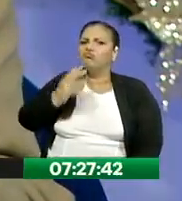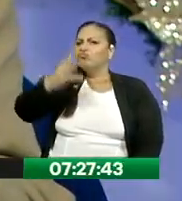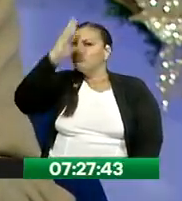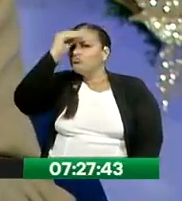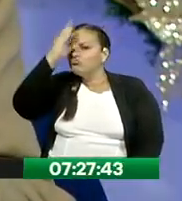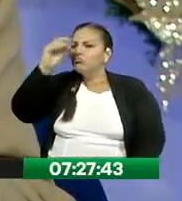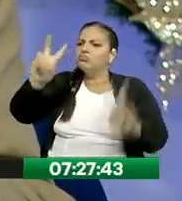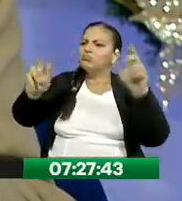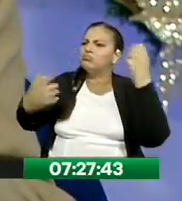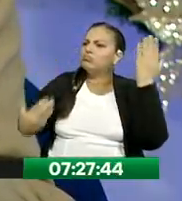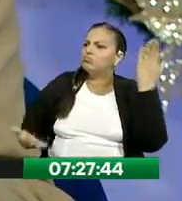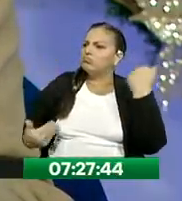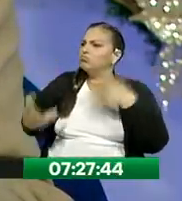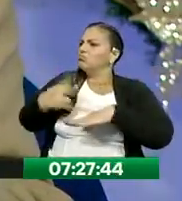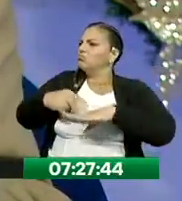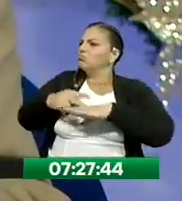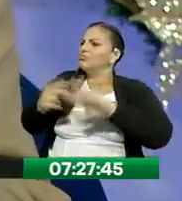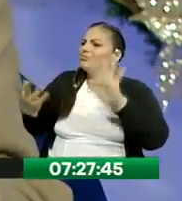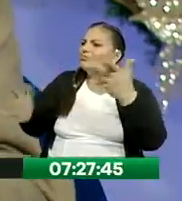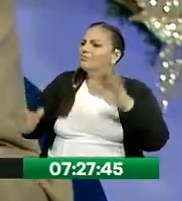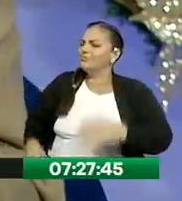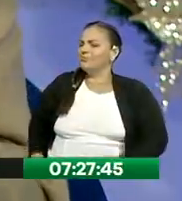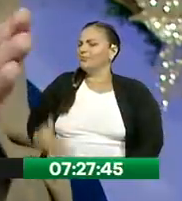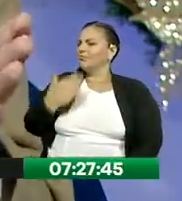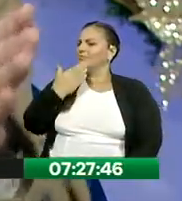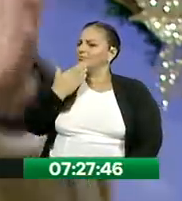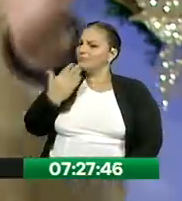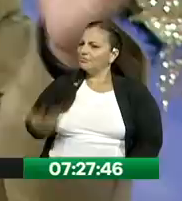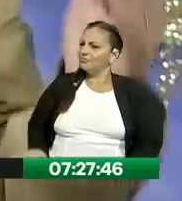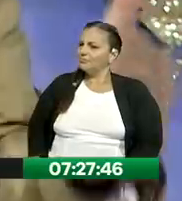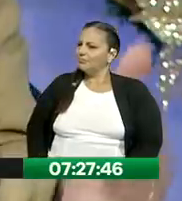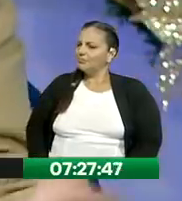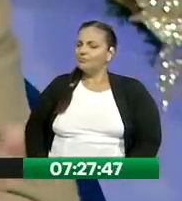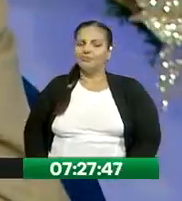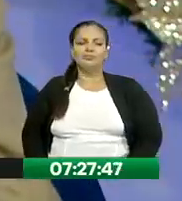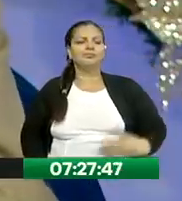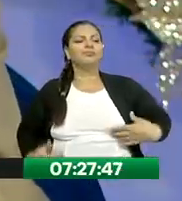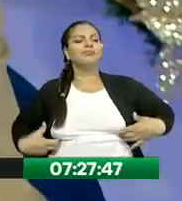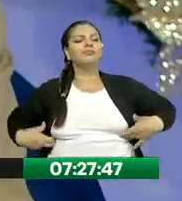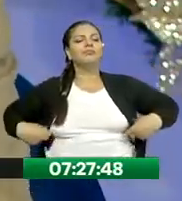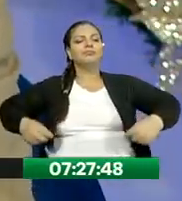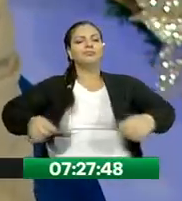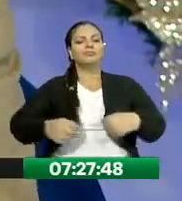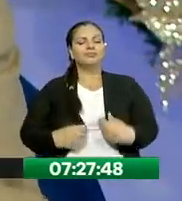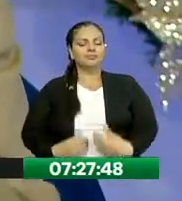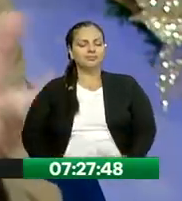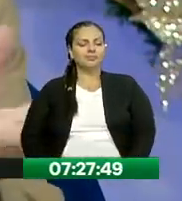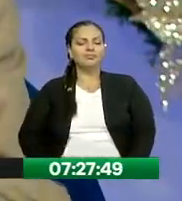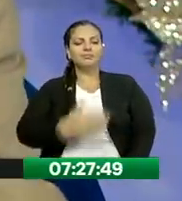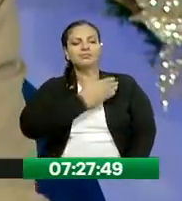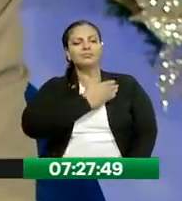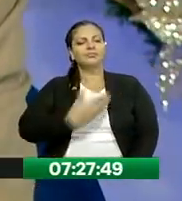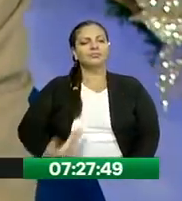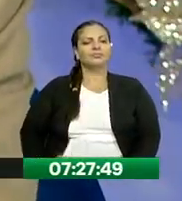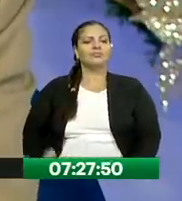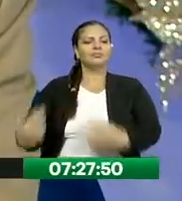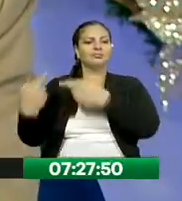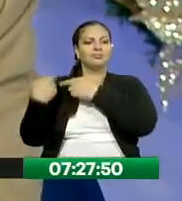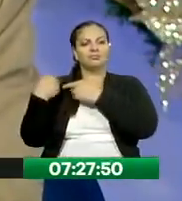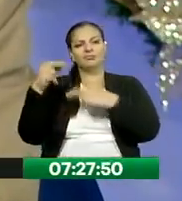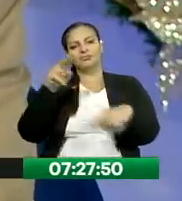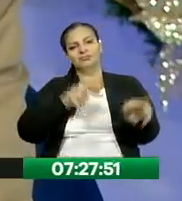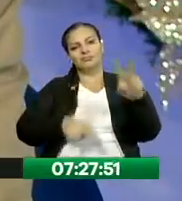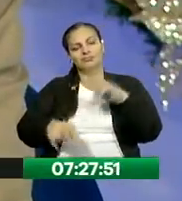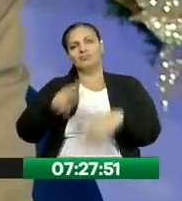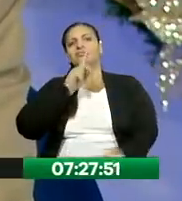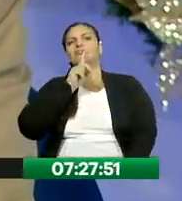un respaldo a sus puntos de vista y a su objetivo, y obviamente por los perfiles de los tres candidatos, ninguno de ellos ha